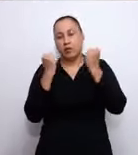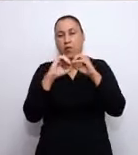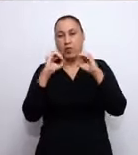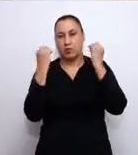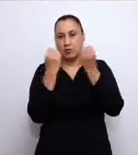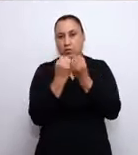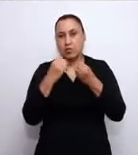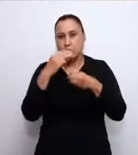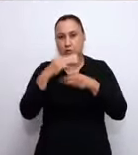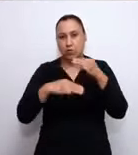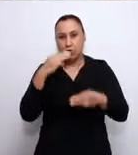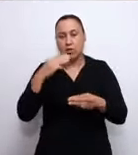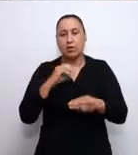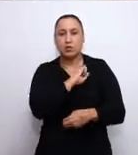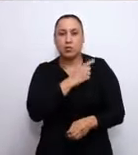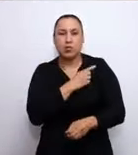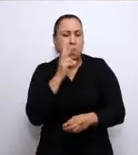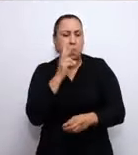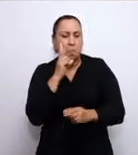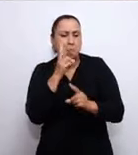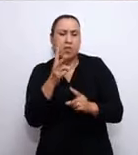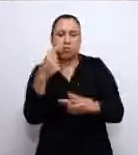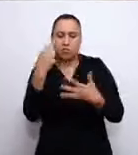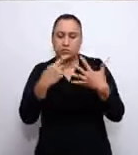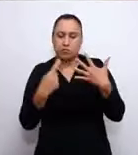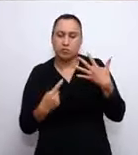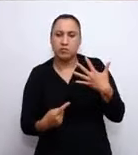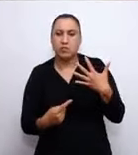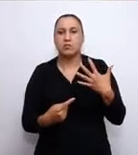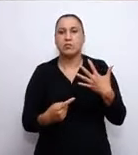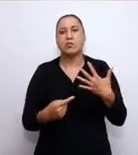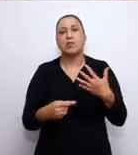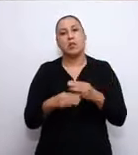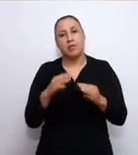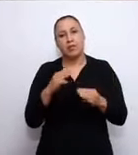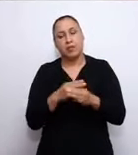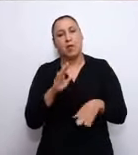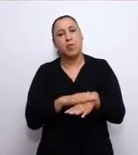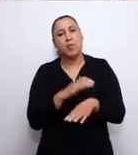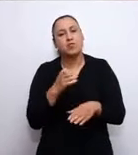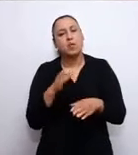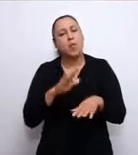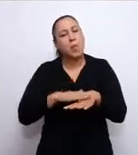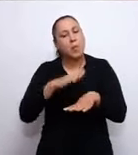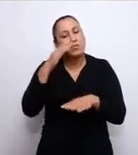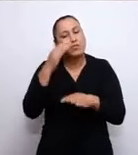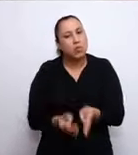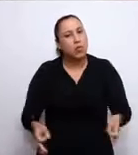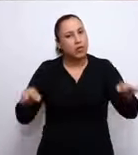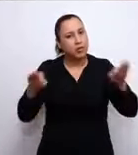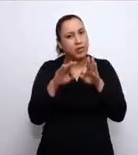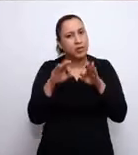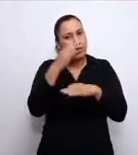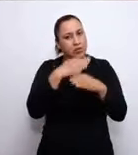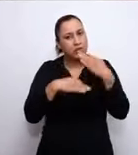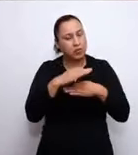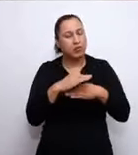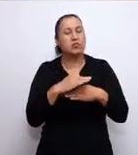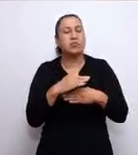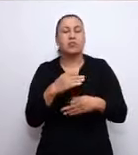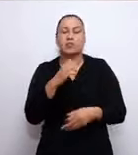salud acatando las disposiciones en la materia en estos momentos la prioridad de todos